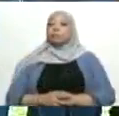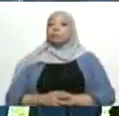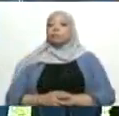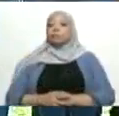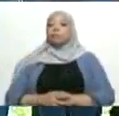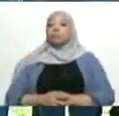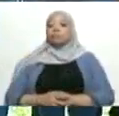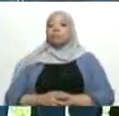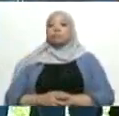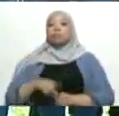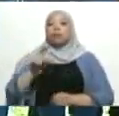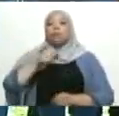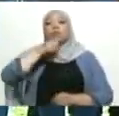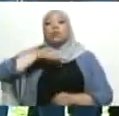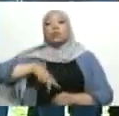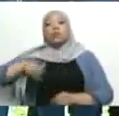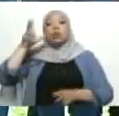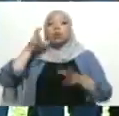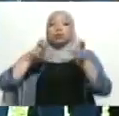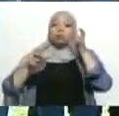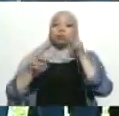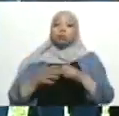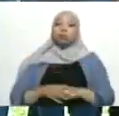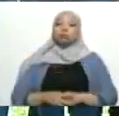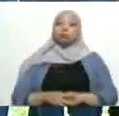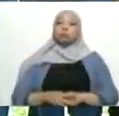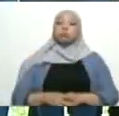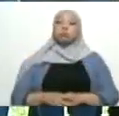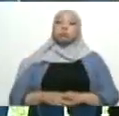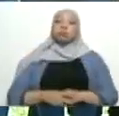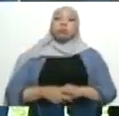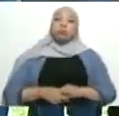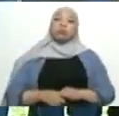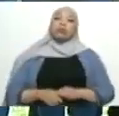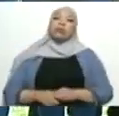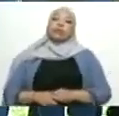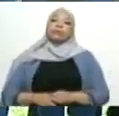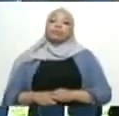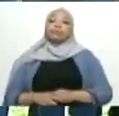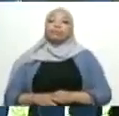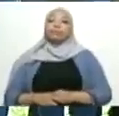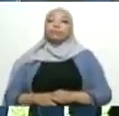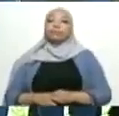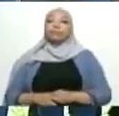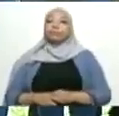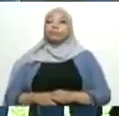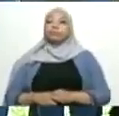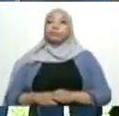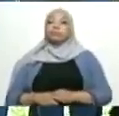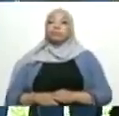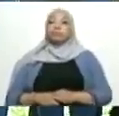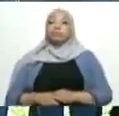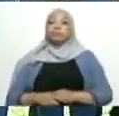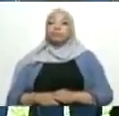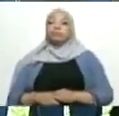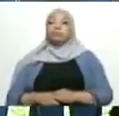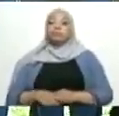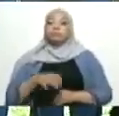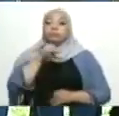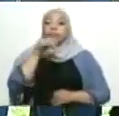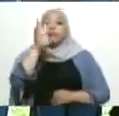historia. Escuchar de las voces de ustedes, 4 años después. Ese video que